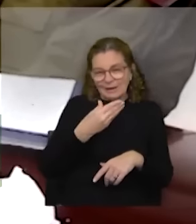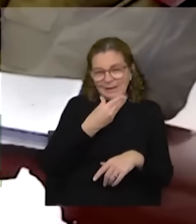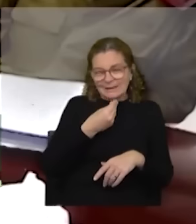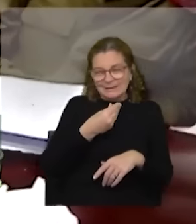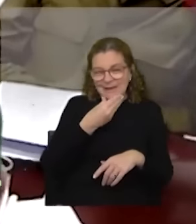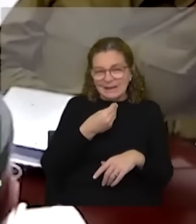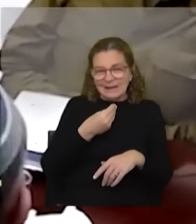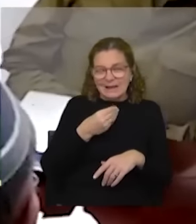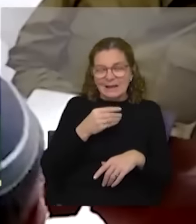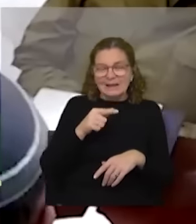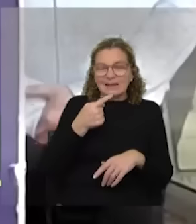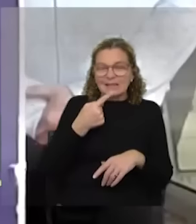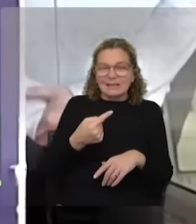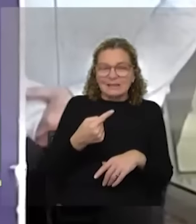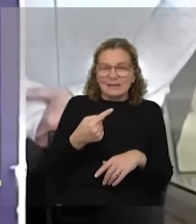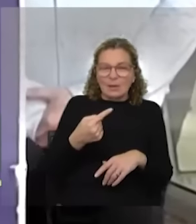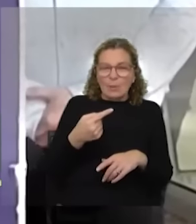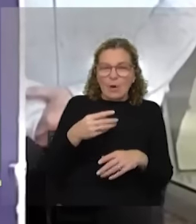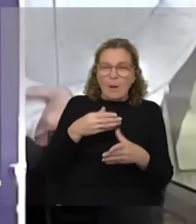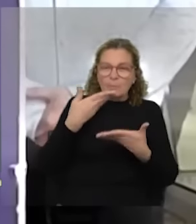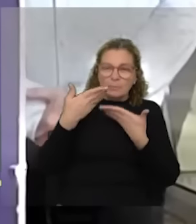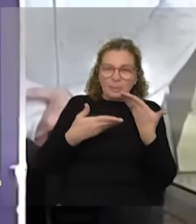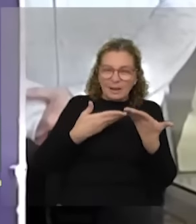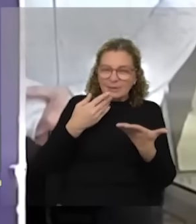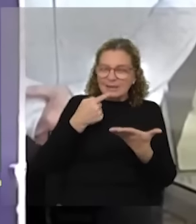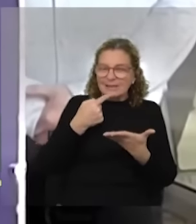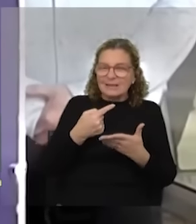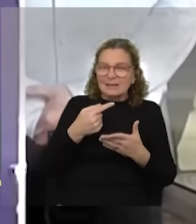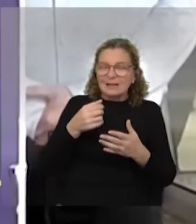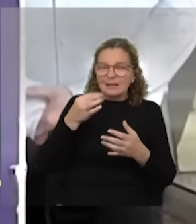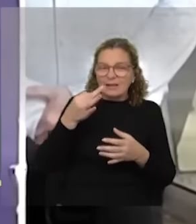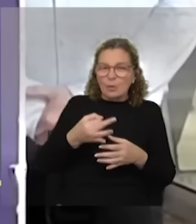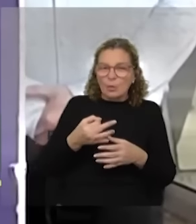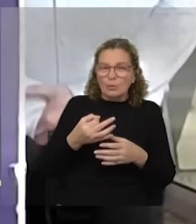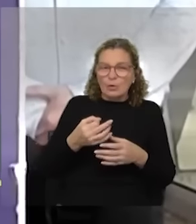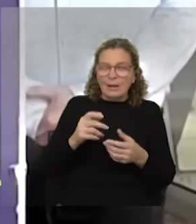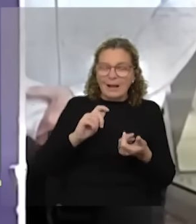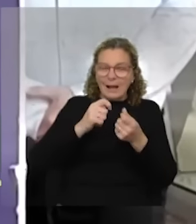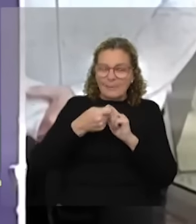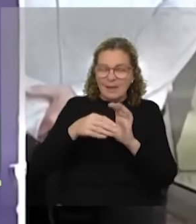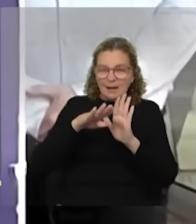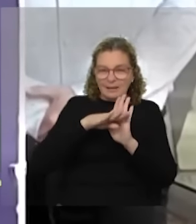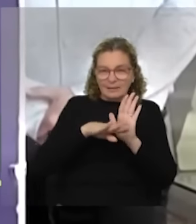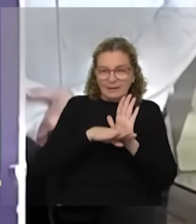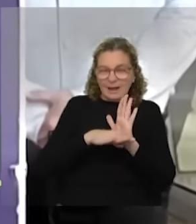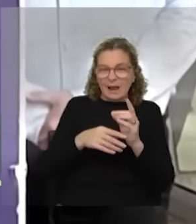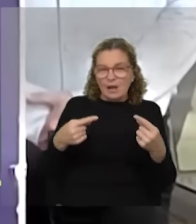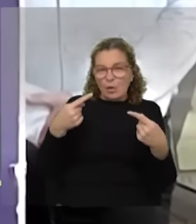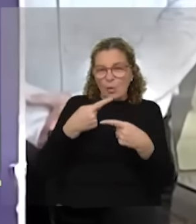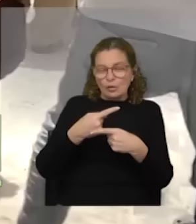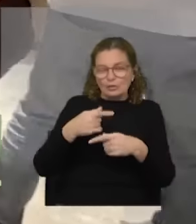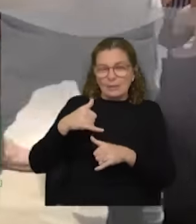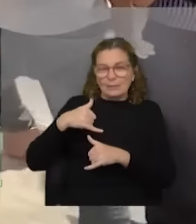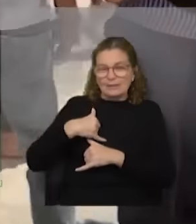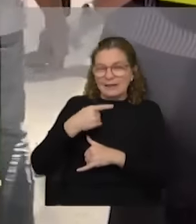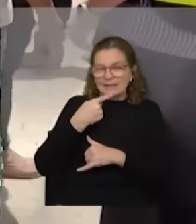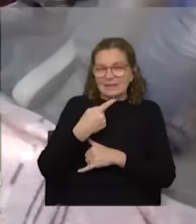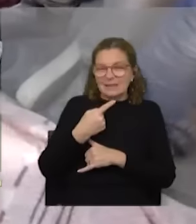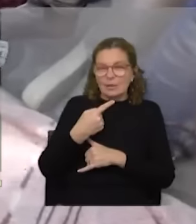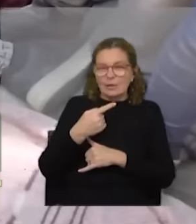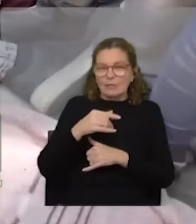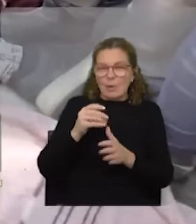Israel Cat que mantiene una retórica belicista aseguró que se acerca el momento de cambiar las reglas del juego contra la milicia y expresó que el motivo